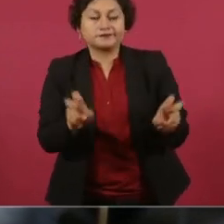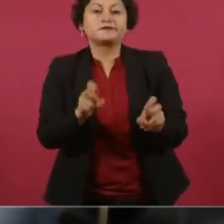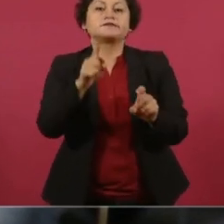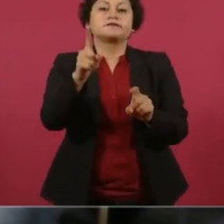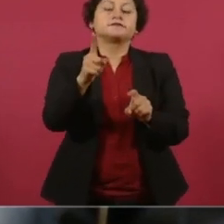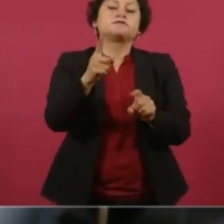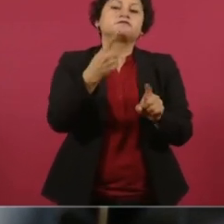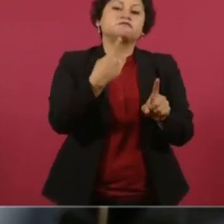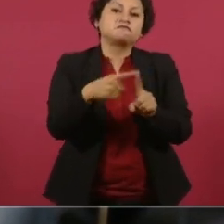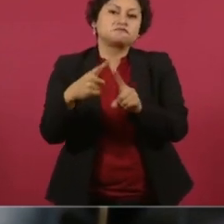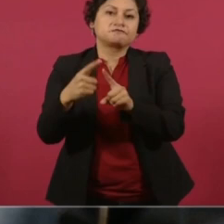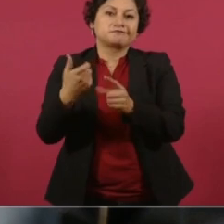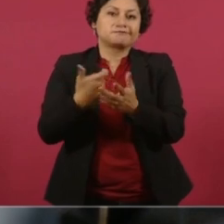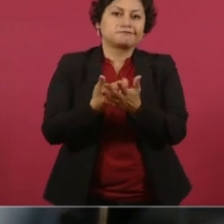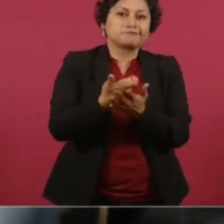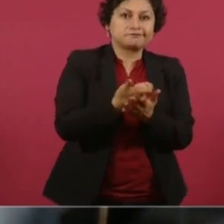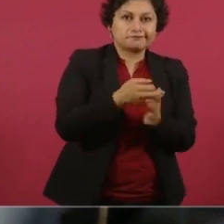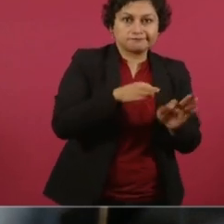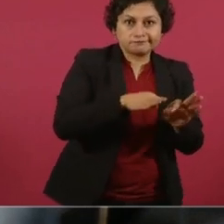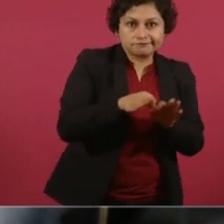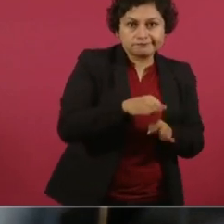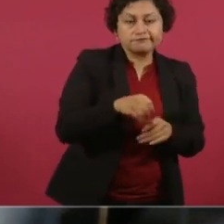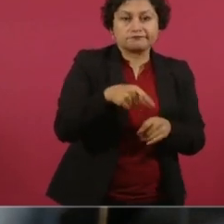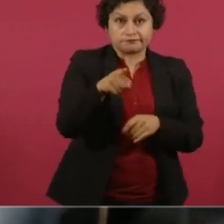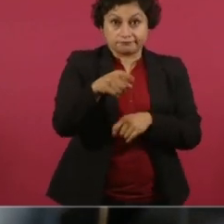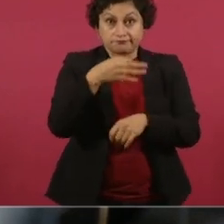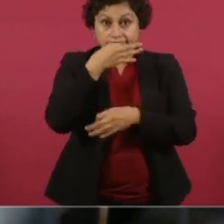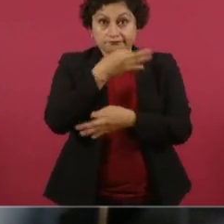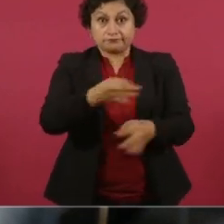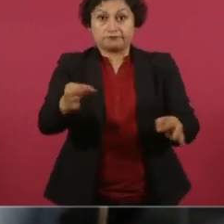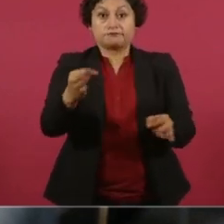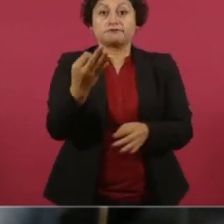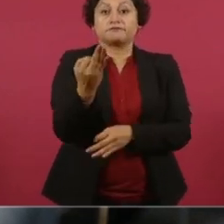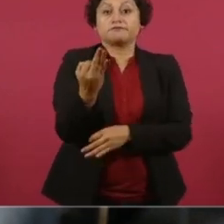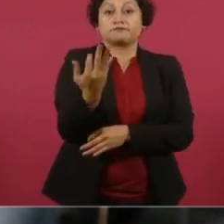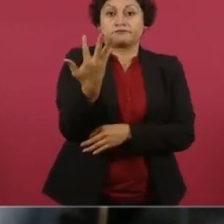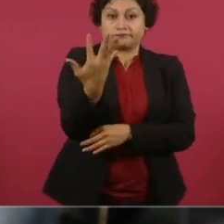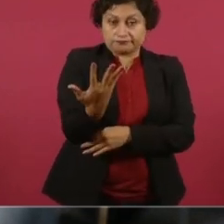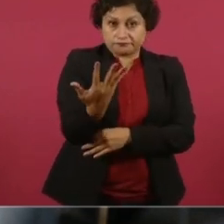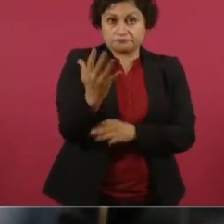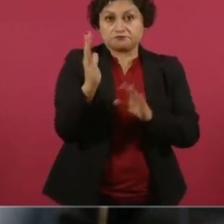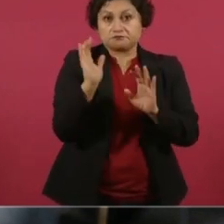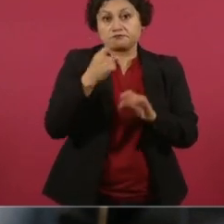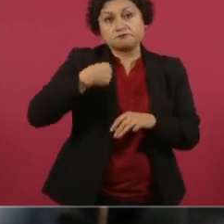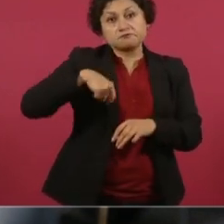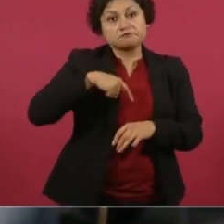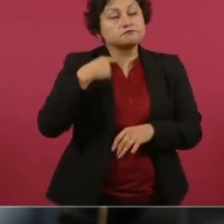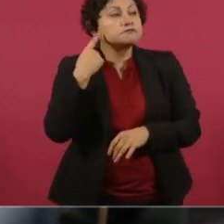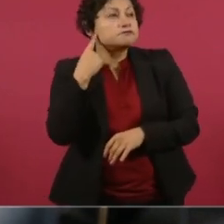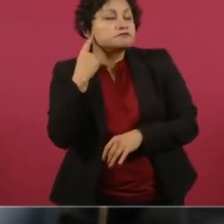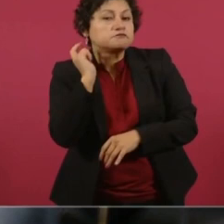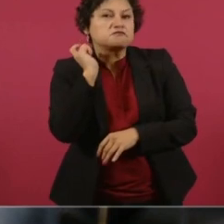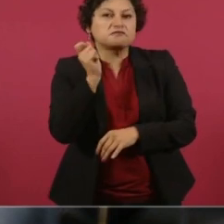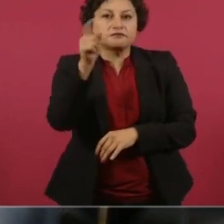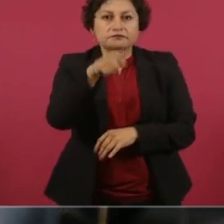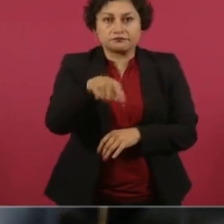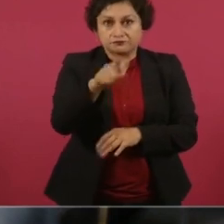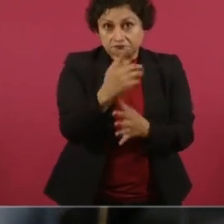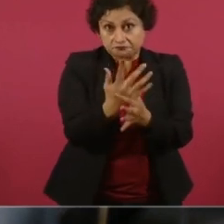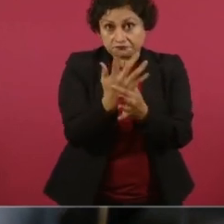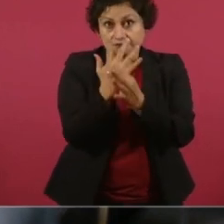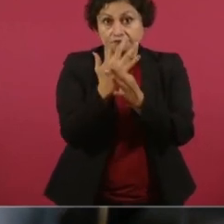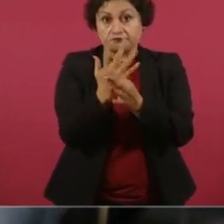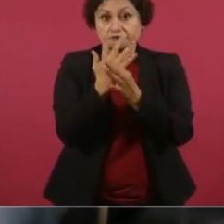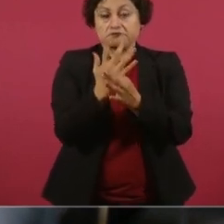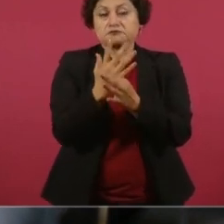próximo 5 de febrero. Sabemos un poco por lo que usted ha dicho, ¿no?, en qué consistiría